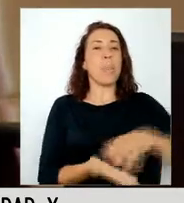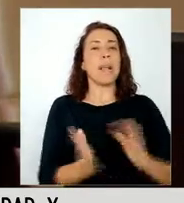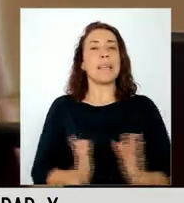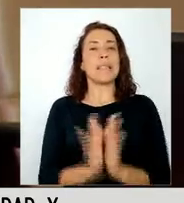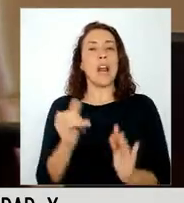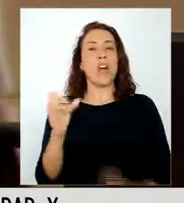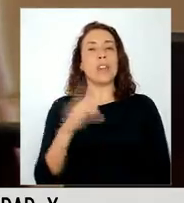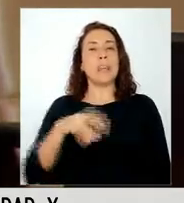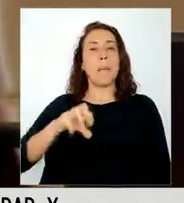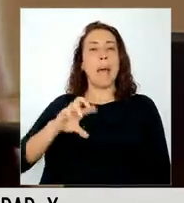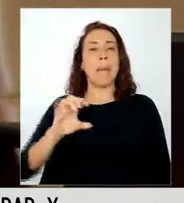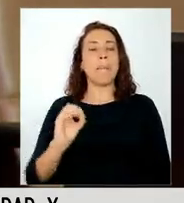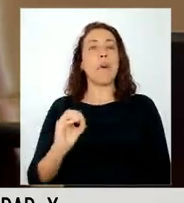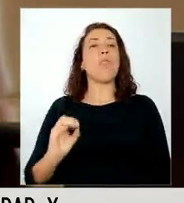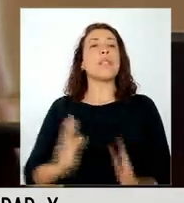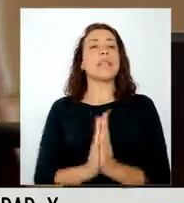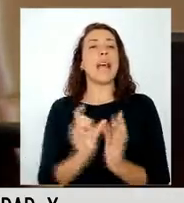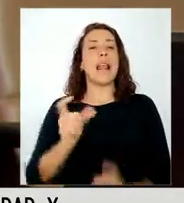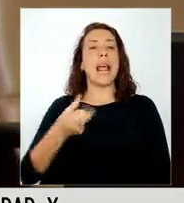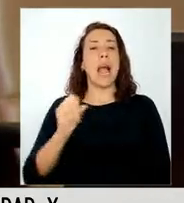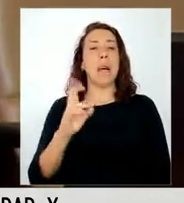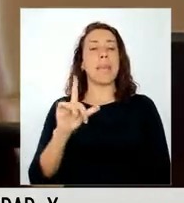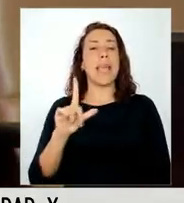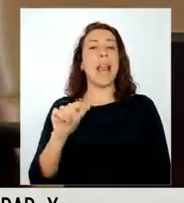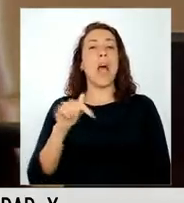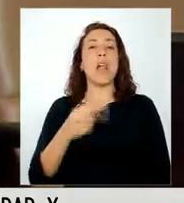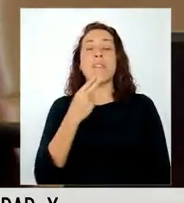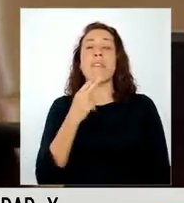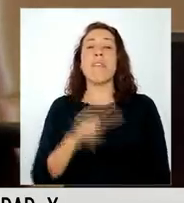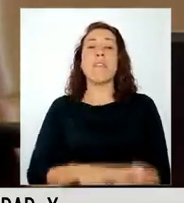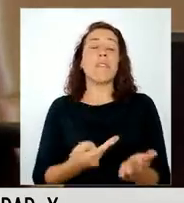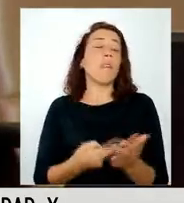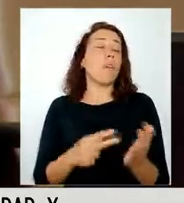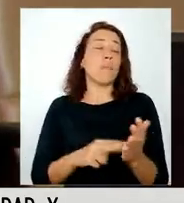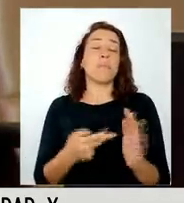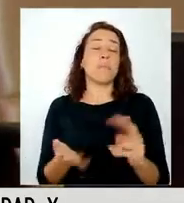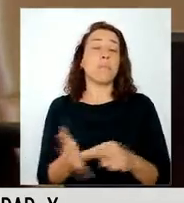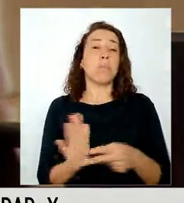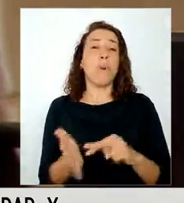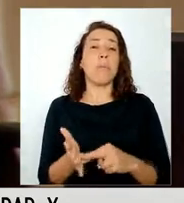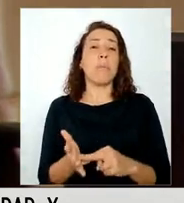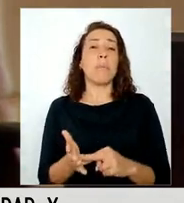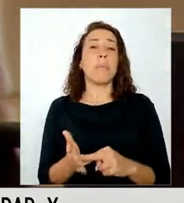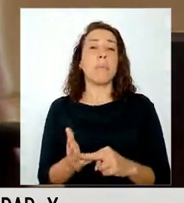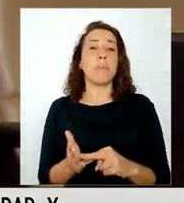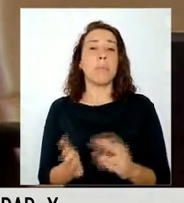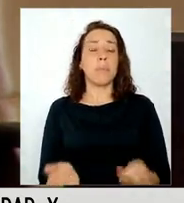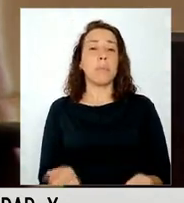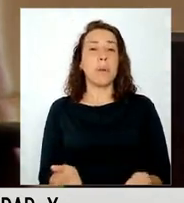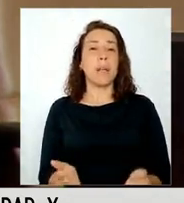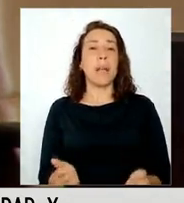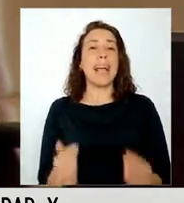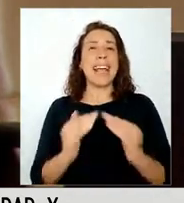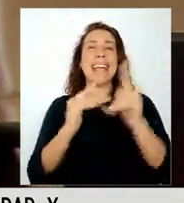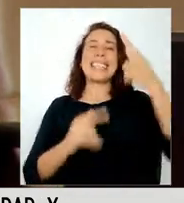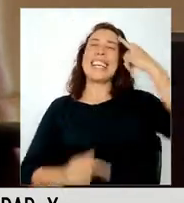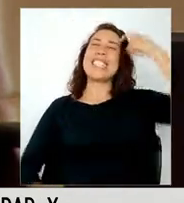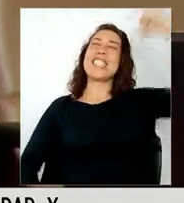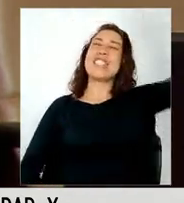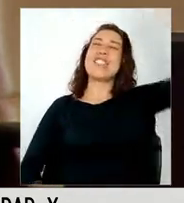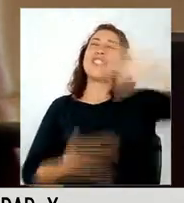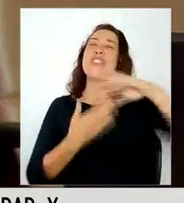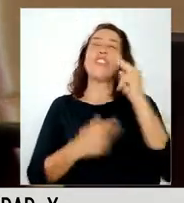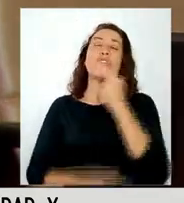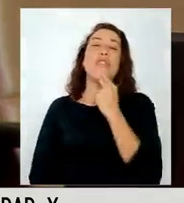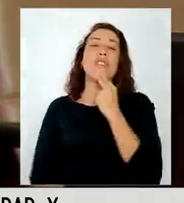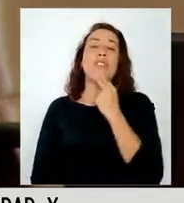de San Gabriel hoy viven una verdadera tragedia ya que las casas con las que soñaron toda la vida juntando peso